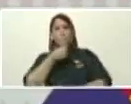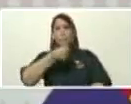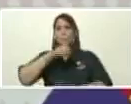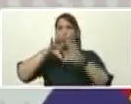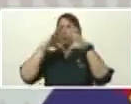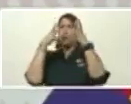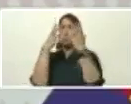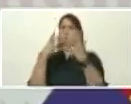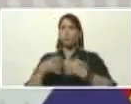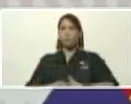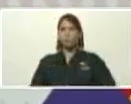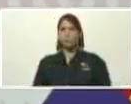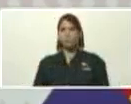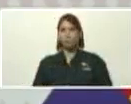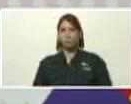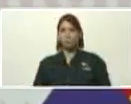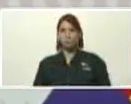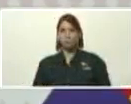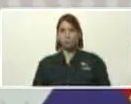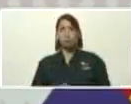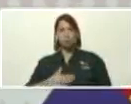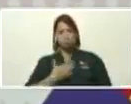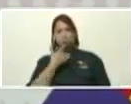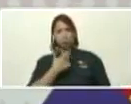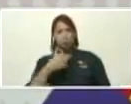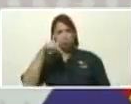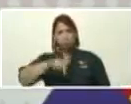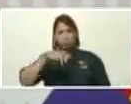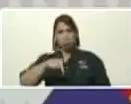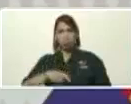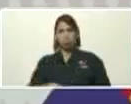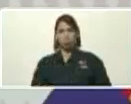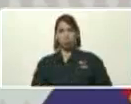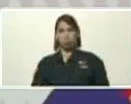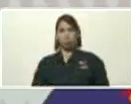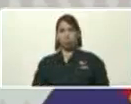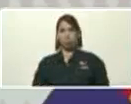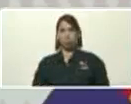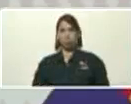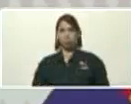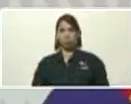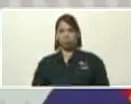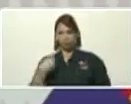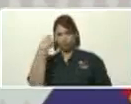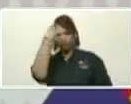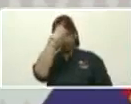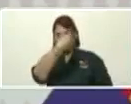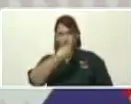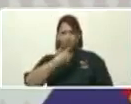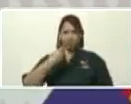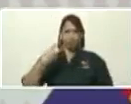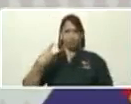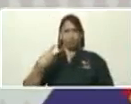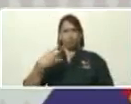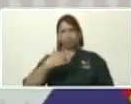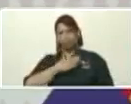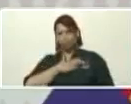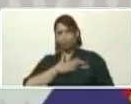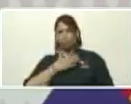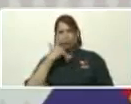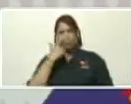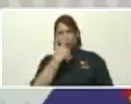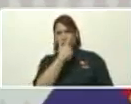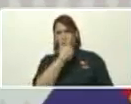mundo, se los puedo decir aquí, con mi rostro, con mis ojos y con mi